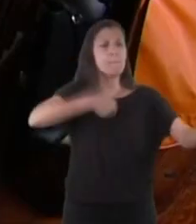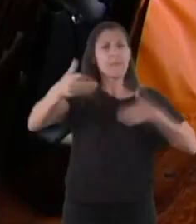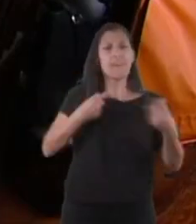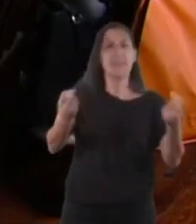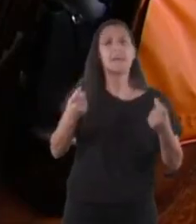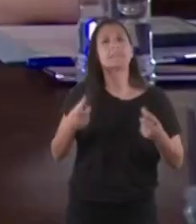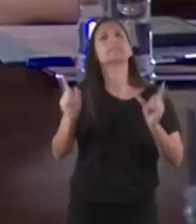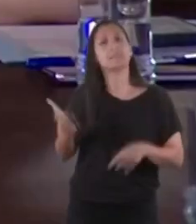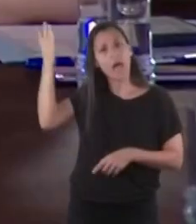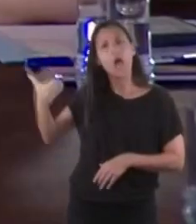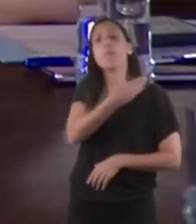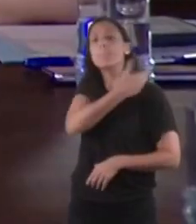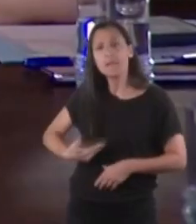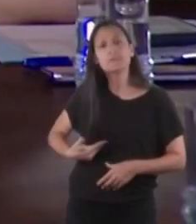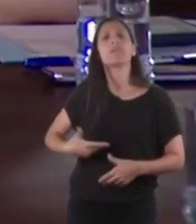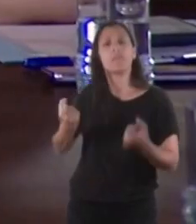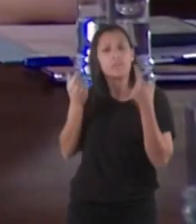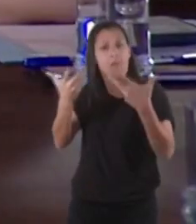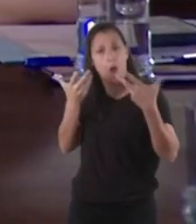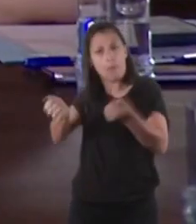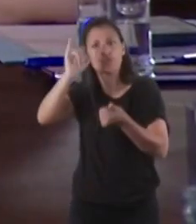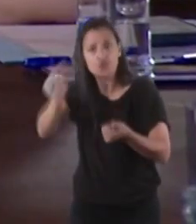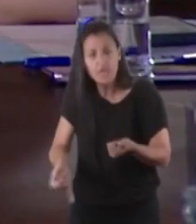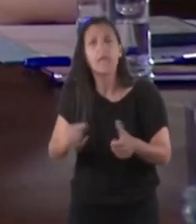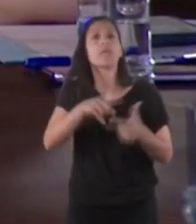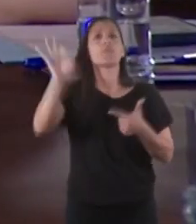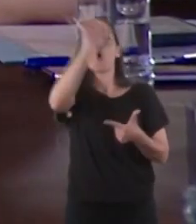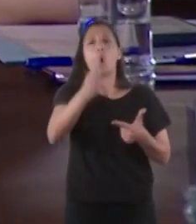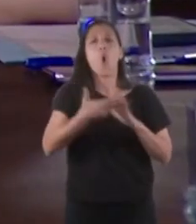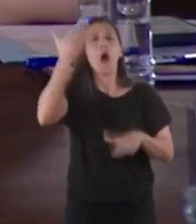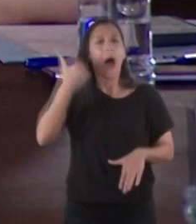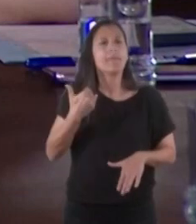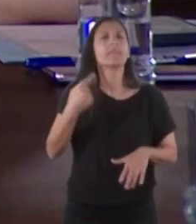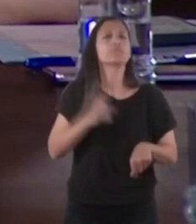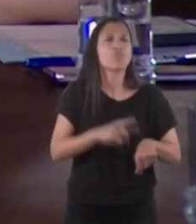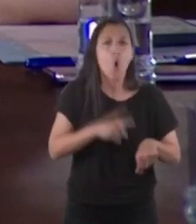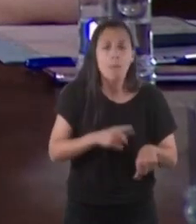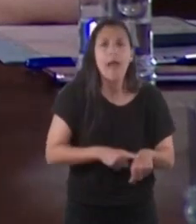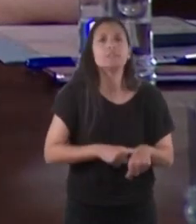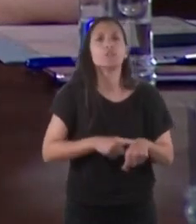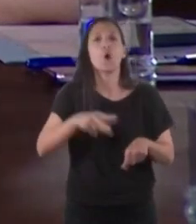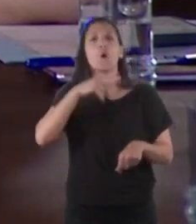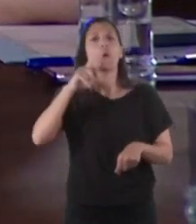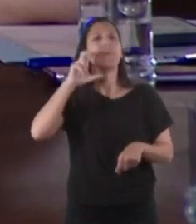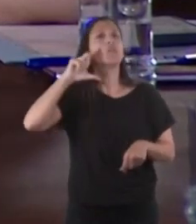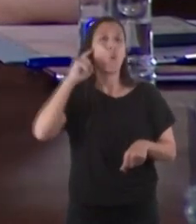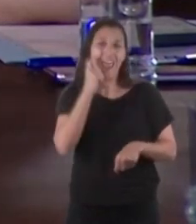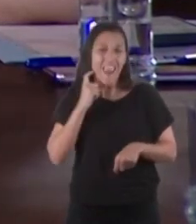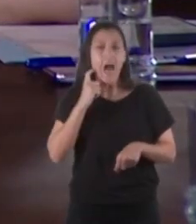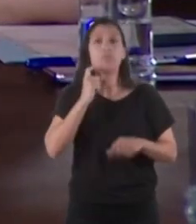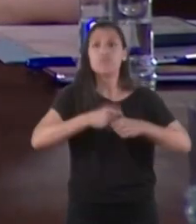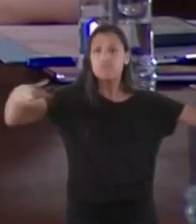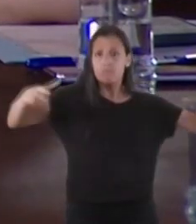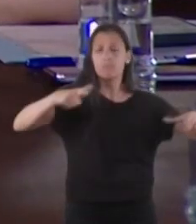con el brote de Legionela en Tucumán estuvimos, estuvo el Malbrán. Cuando sucedió el aumento de casos de viruela símica, estuvo la